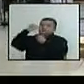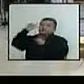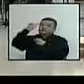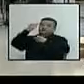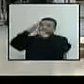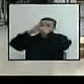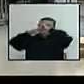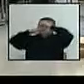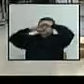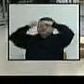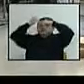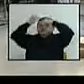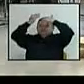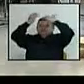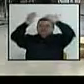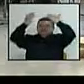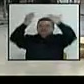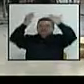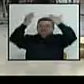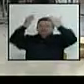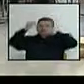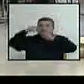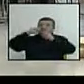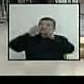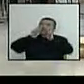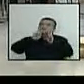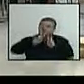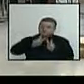cielo, a ti